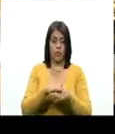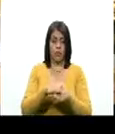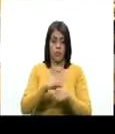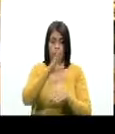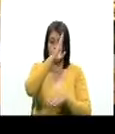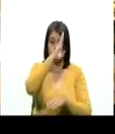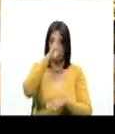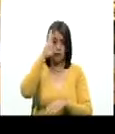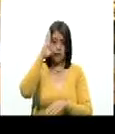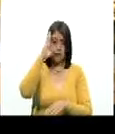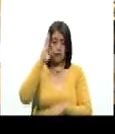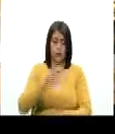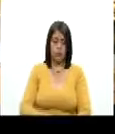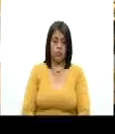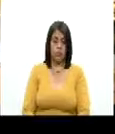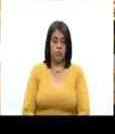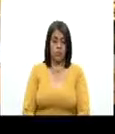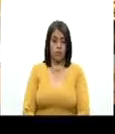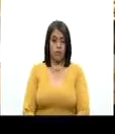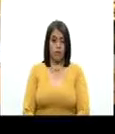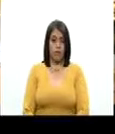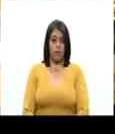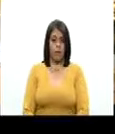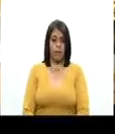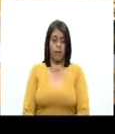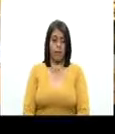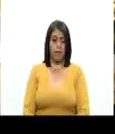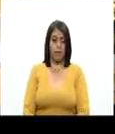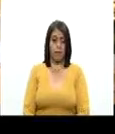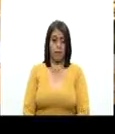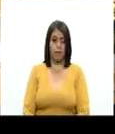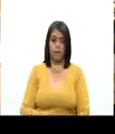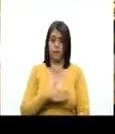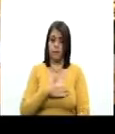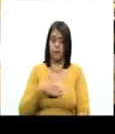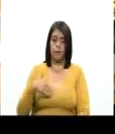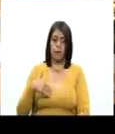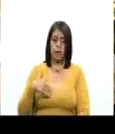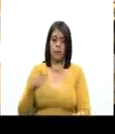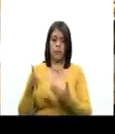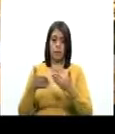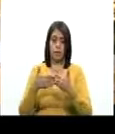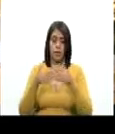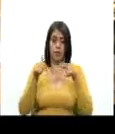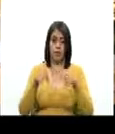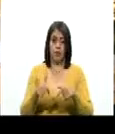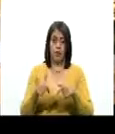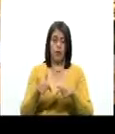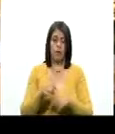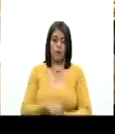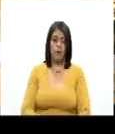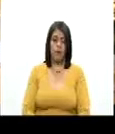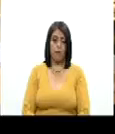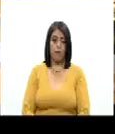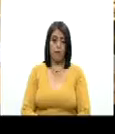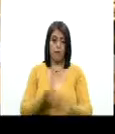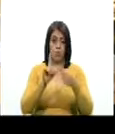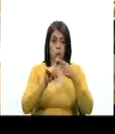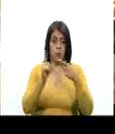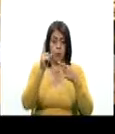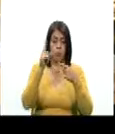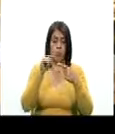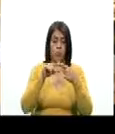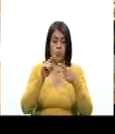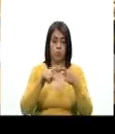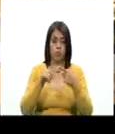Diosdado Cabello Rondón. Solamente quiero cerrar este punto con algo que no es